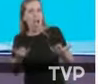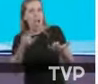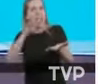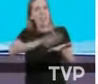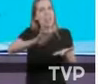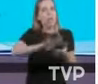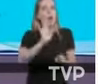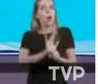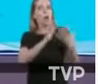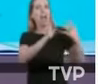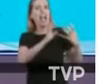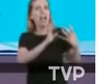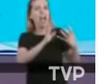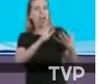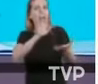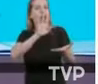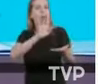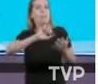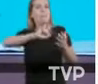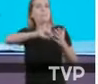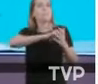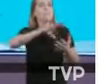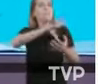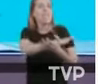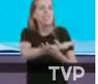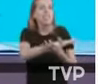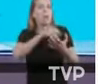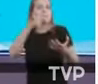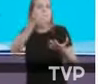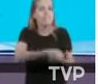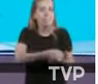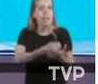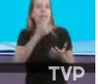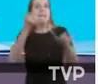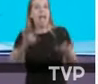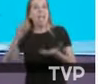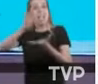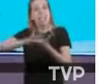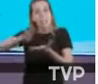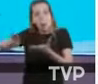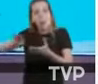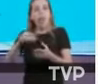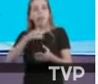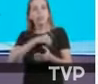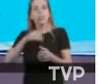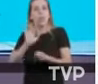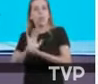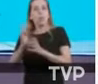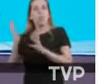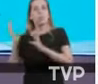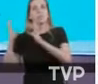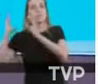una carga que soportar. Y cuando nos endeudamos, nos limitamos, nos ponemos una